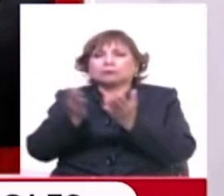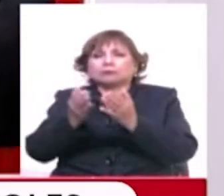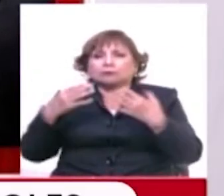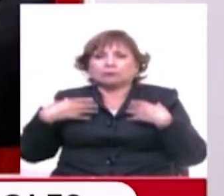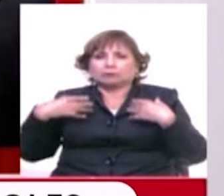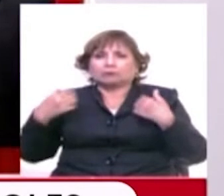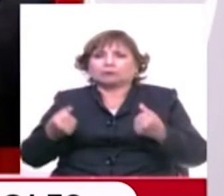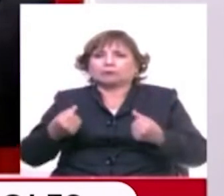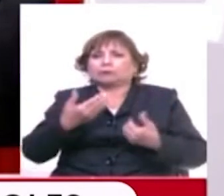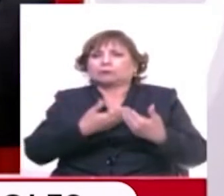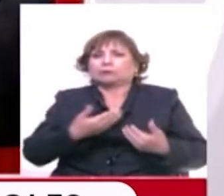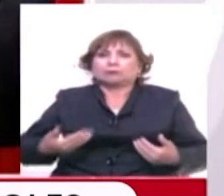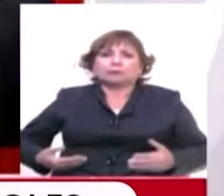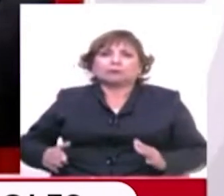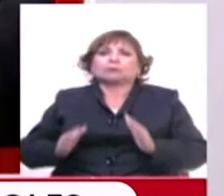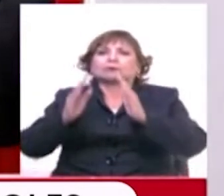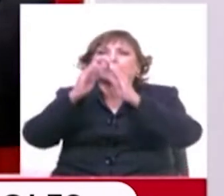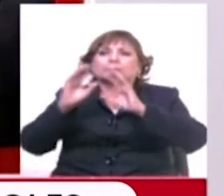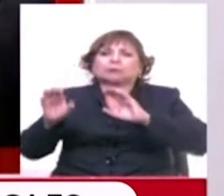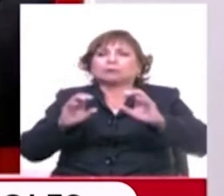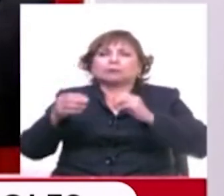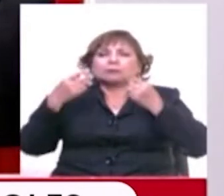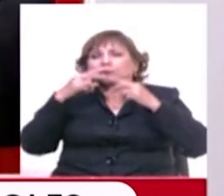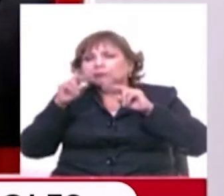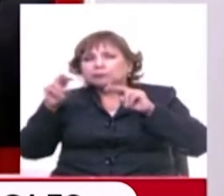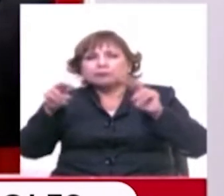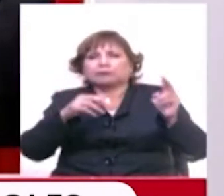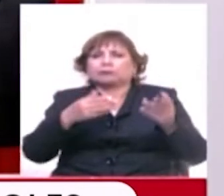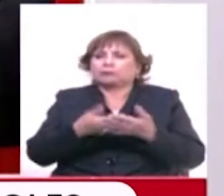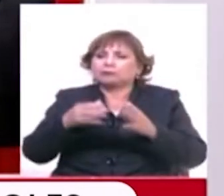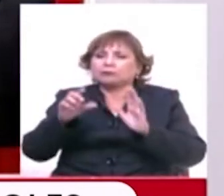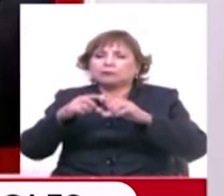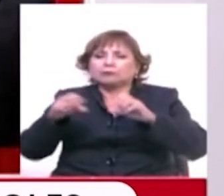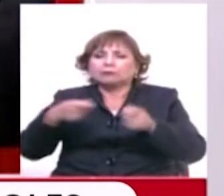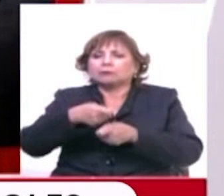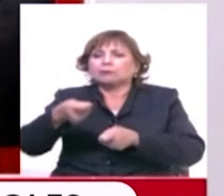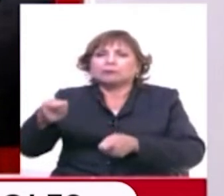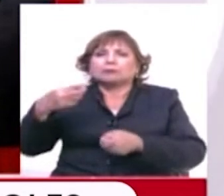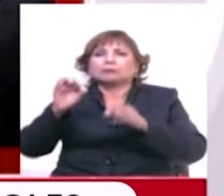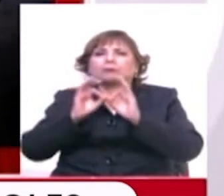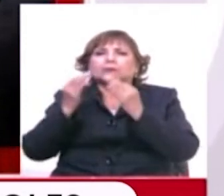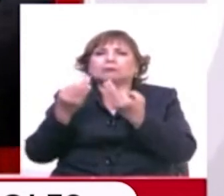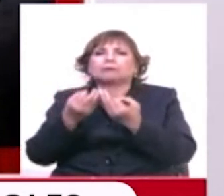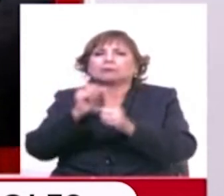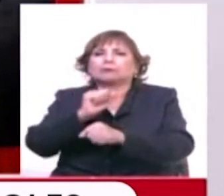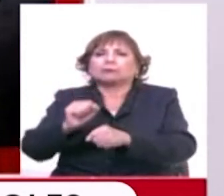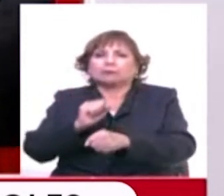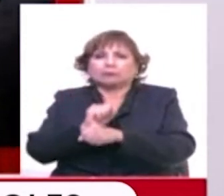momentos el congresista Diego Bazán es quien sustenta la moción de interpelación contra